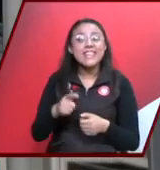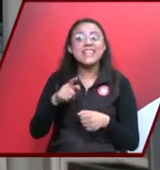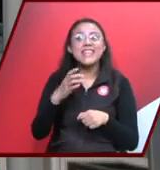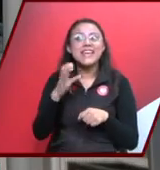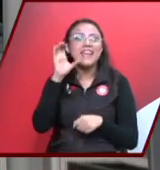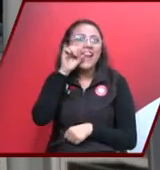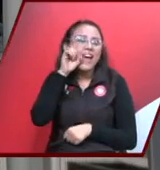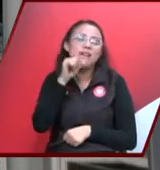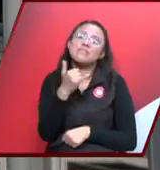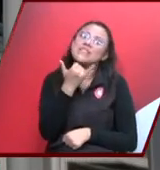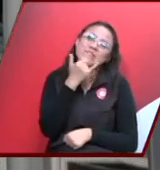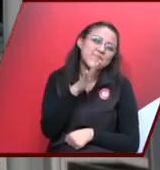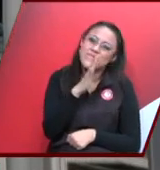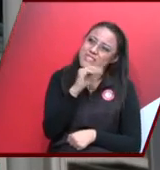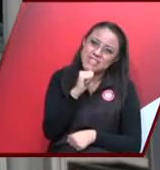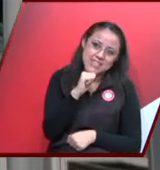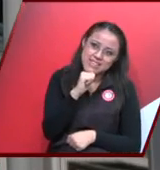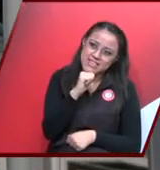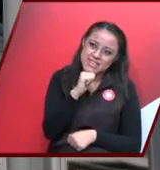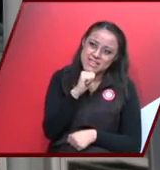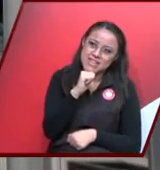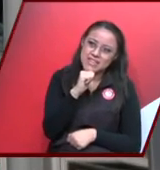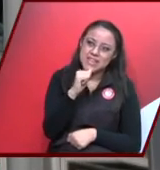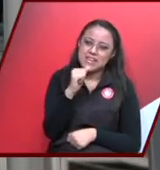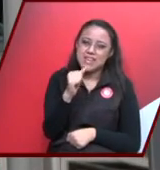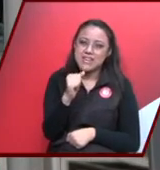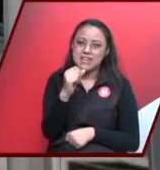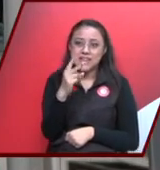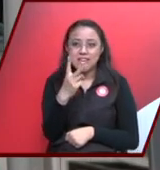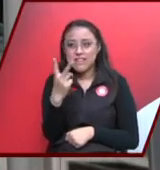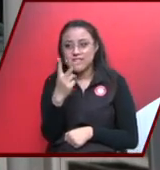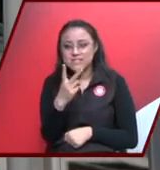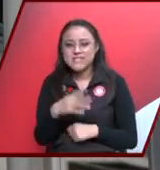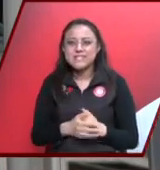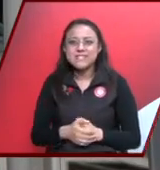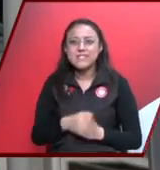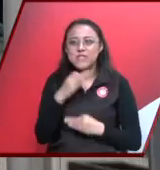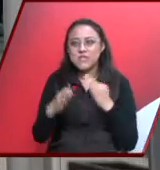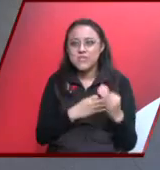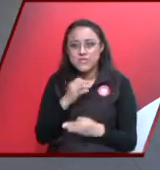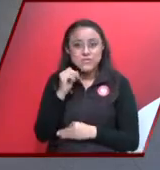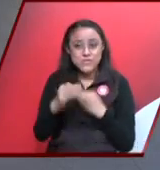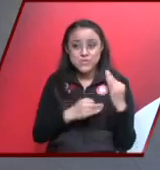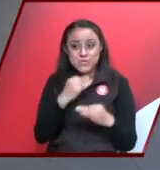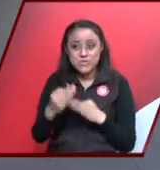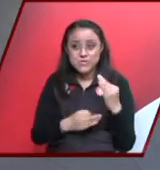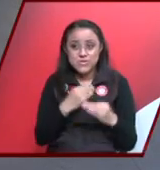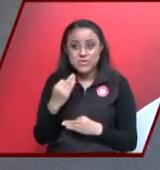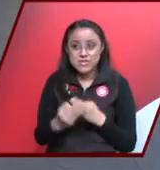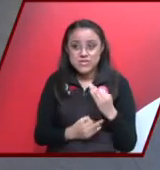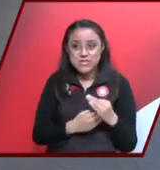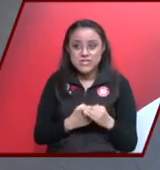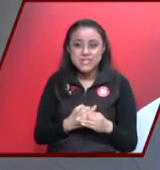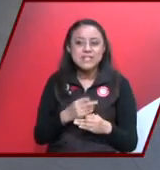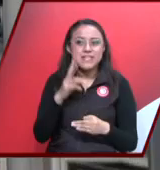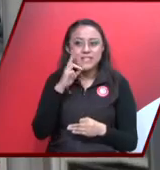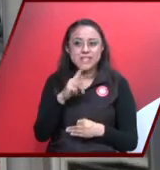Naranja. No se puede. Entre amarillo y así. Todos. Todos. Es con